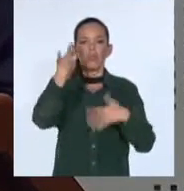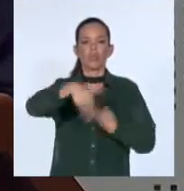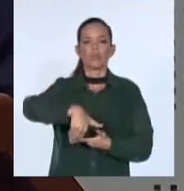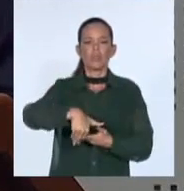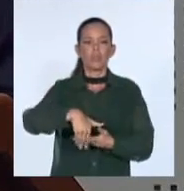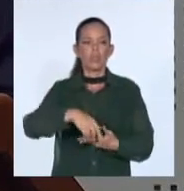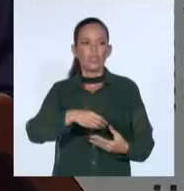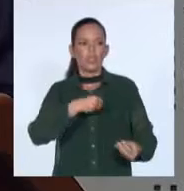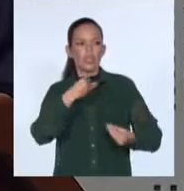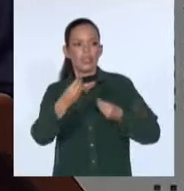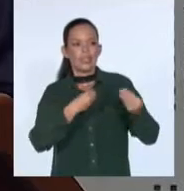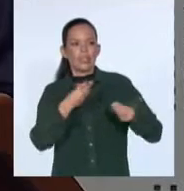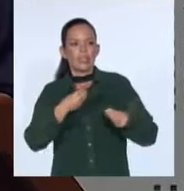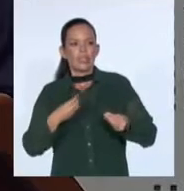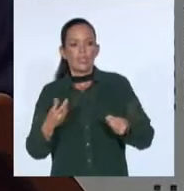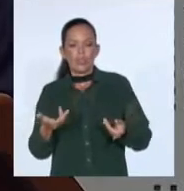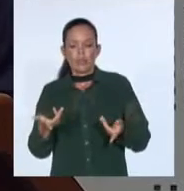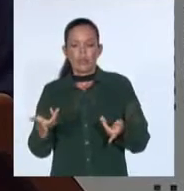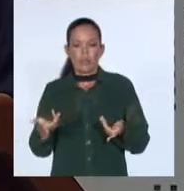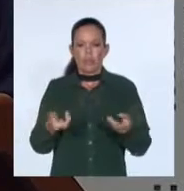mundo?